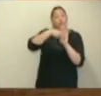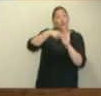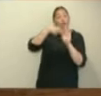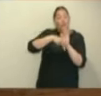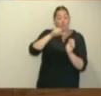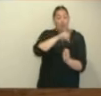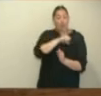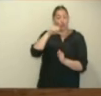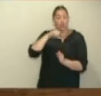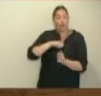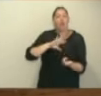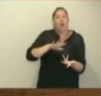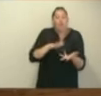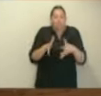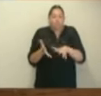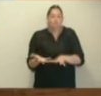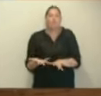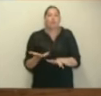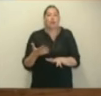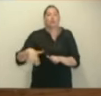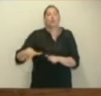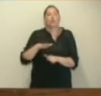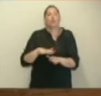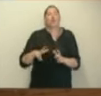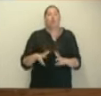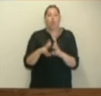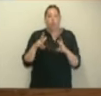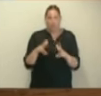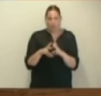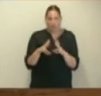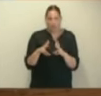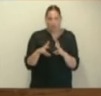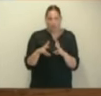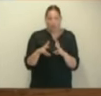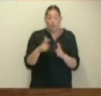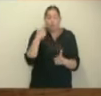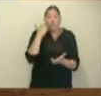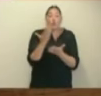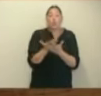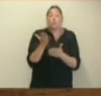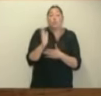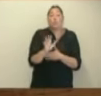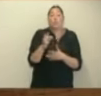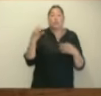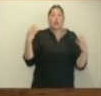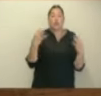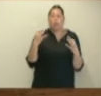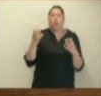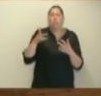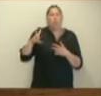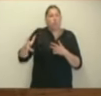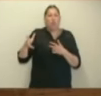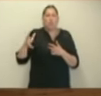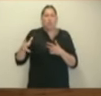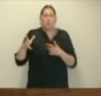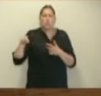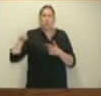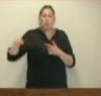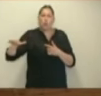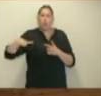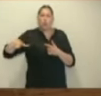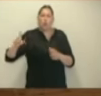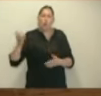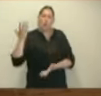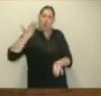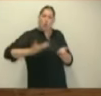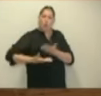realidad social. En consecuencia, la propuesta establece el derecho de la iniciativa social a participar y colaborar en la provisión de las